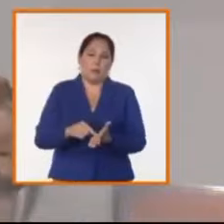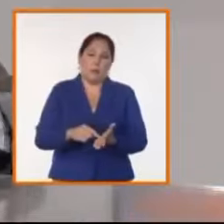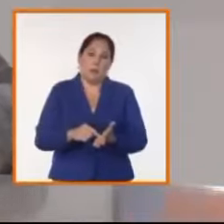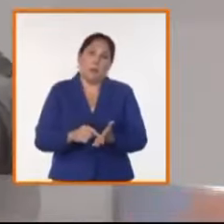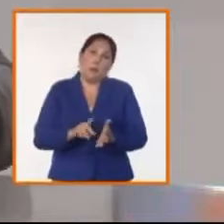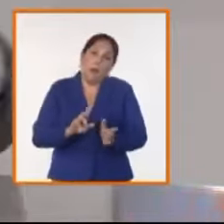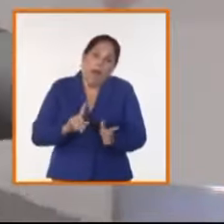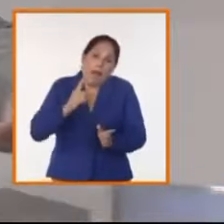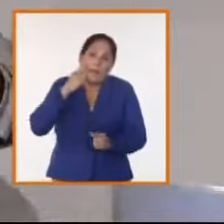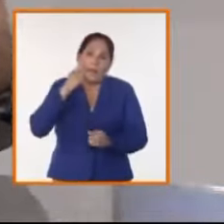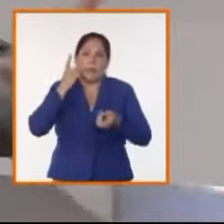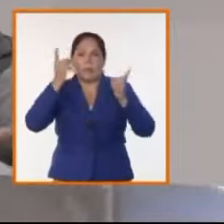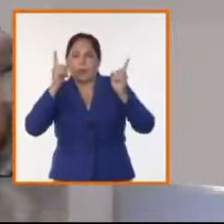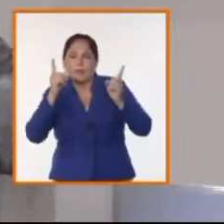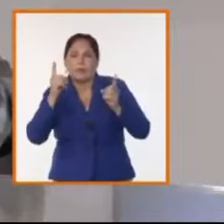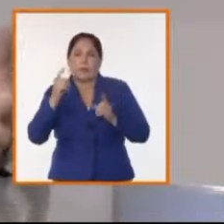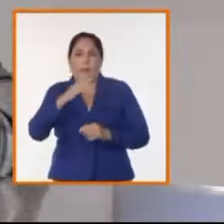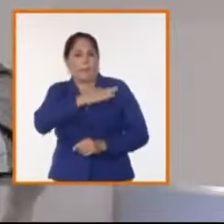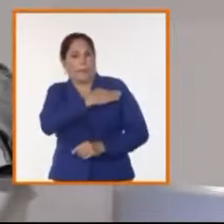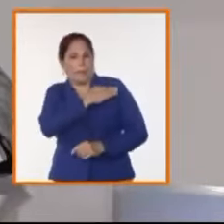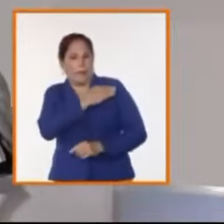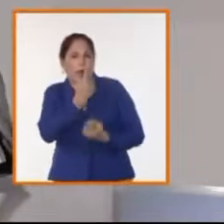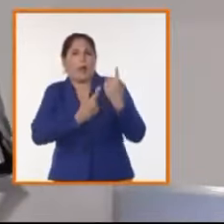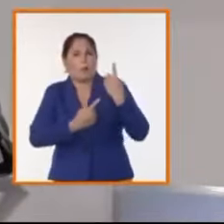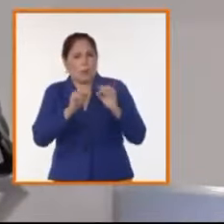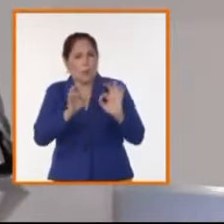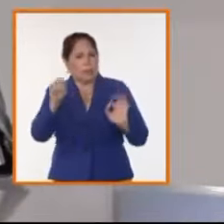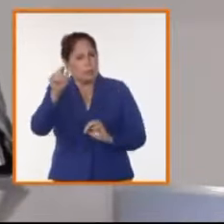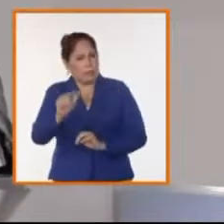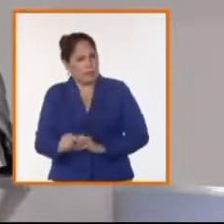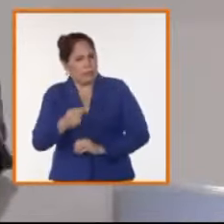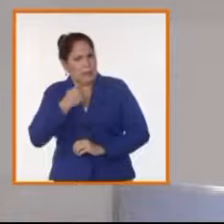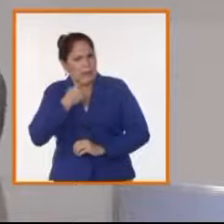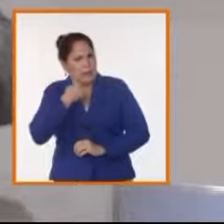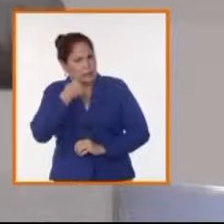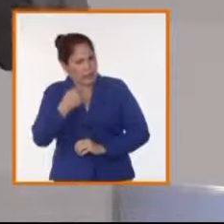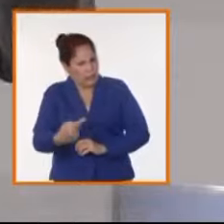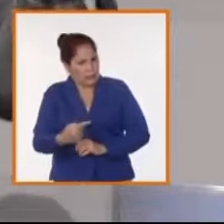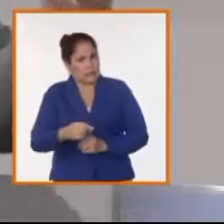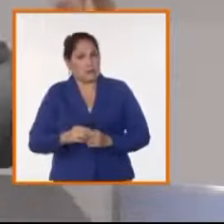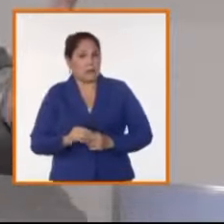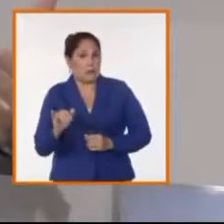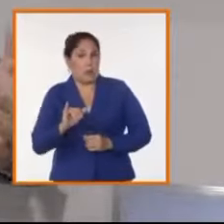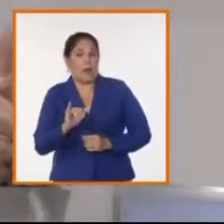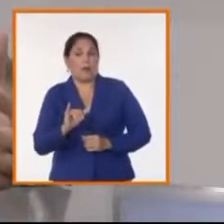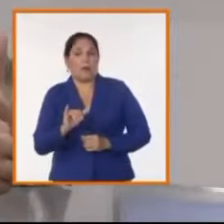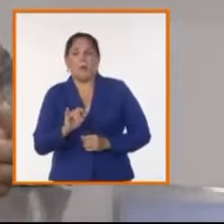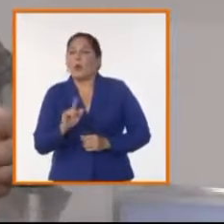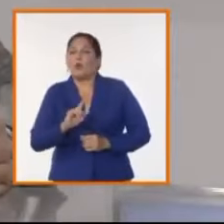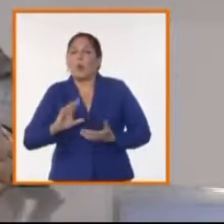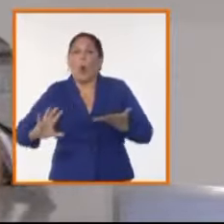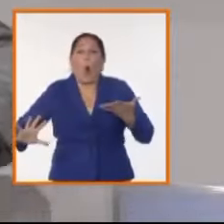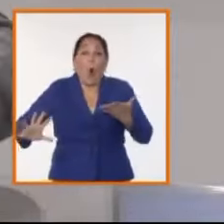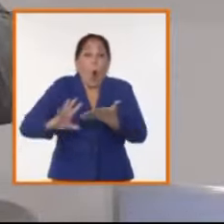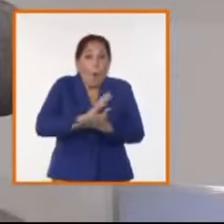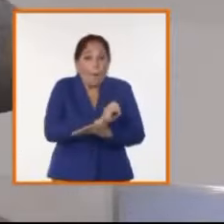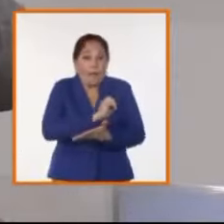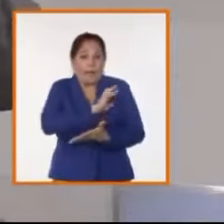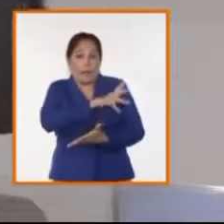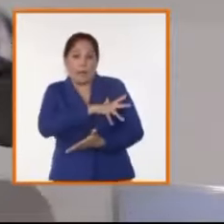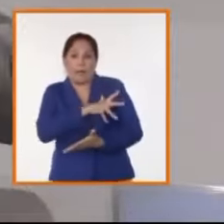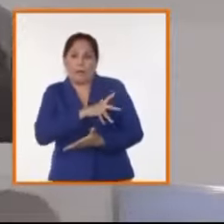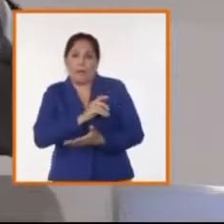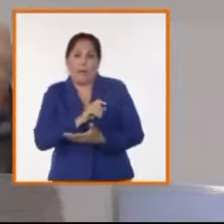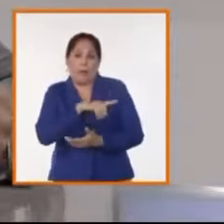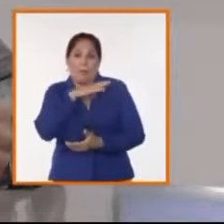habrá que ver hemos tenido algunos especialistas aquí en la mesa redonda que han dicho que que que también porque bueno no han podido acabar con con jamás y